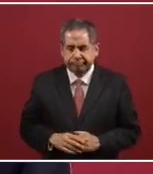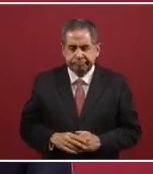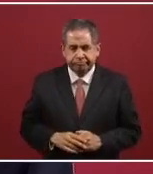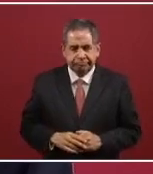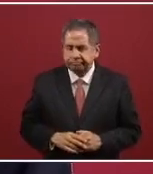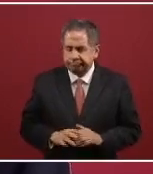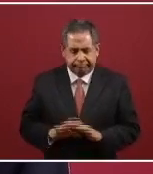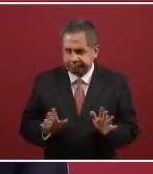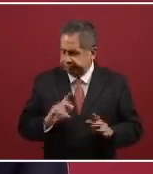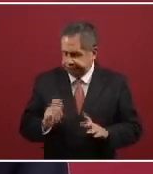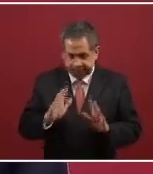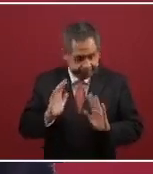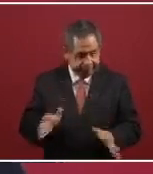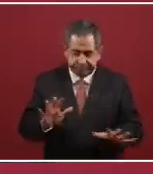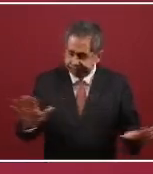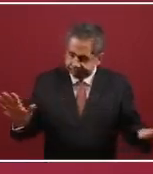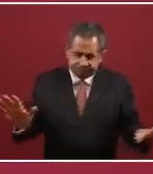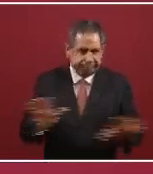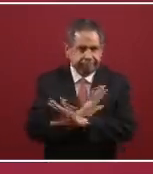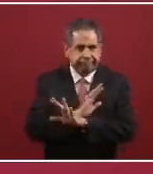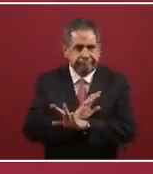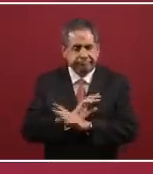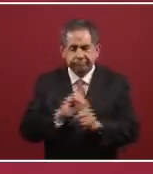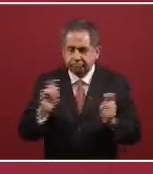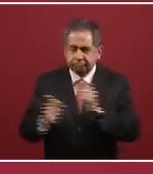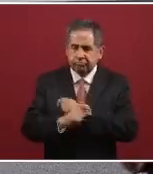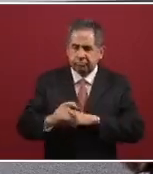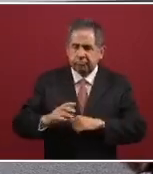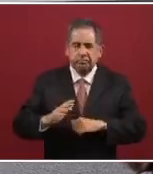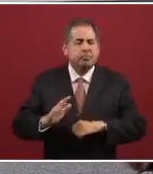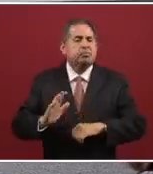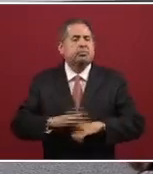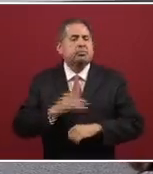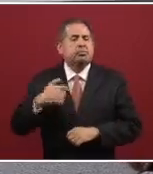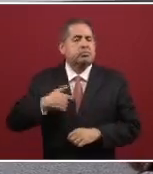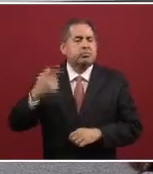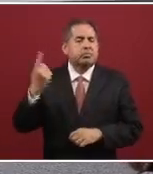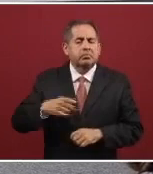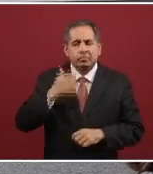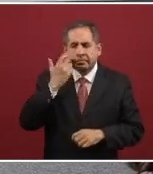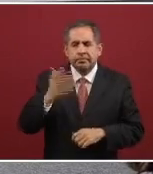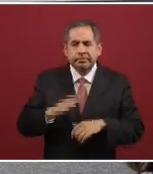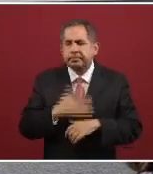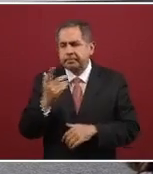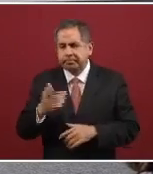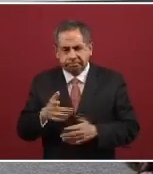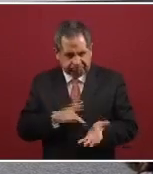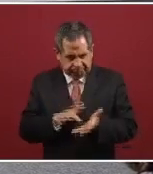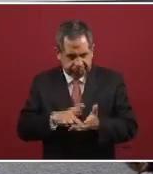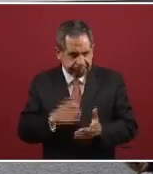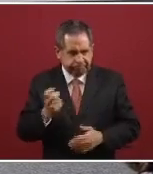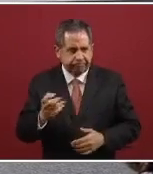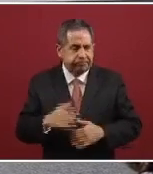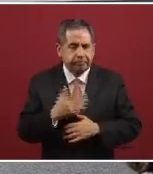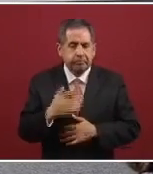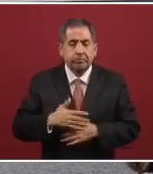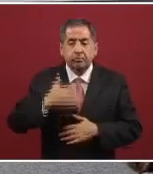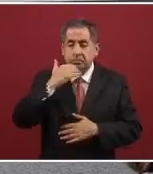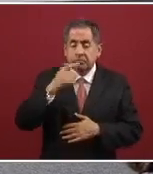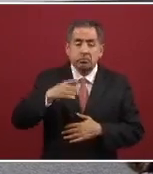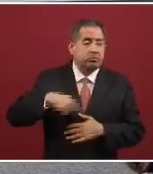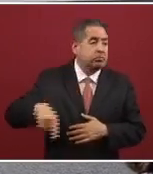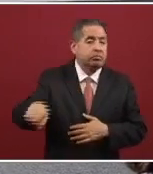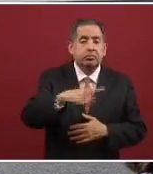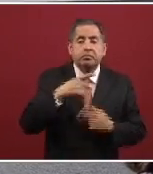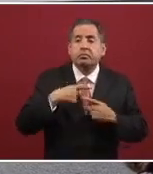Entonces son cambios. ¿Y por qué lo hago o por qué se va a impulsar esto? Porque quiero que me ayude